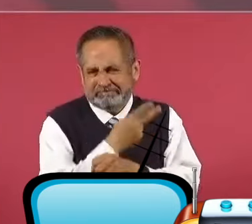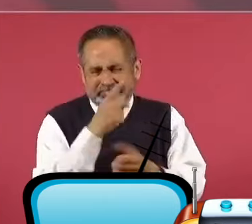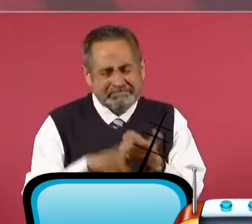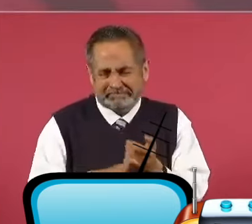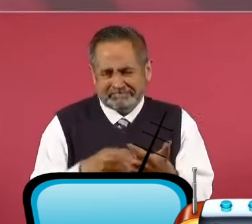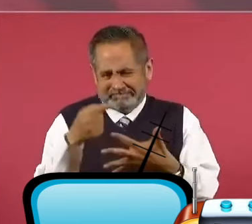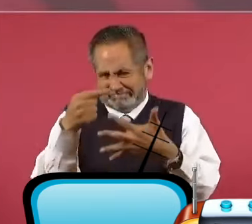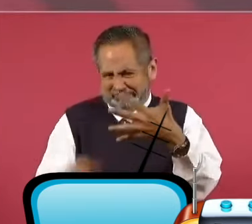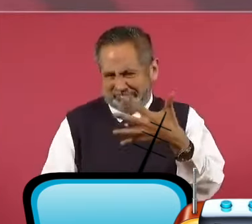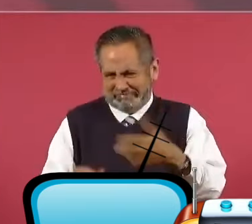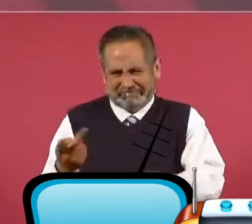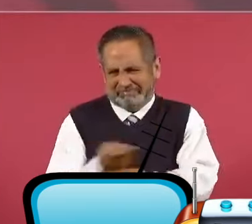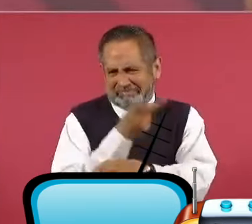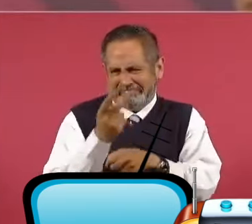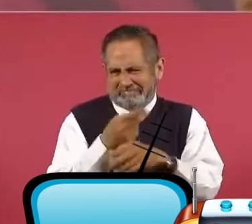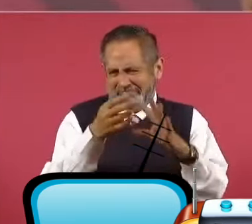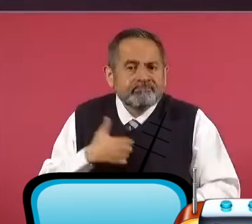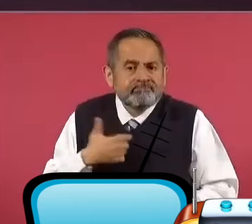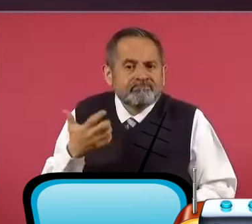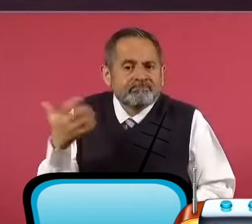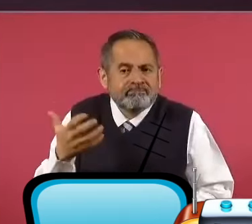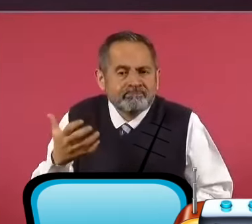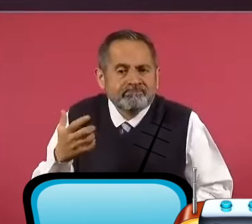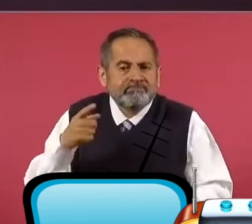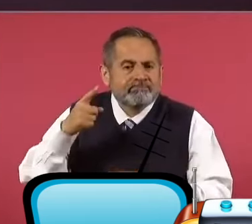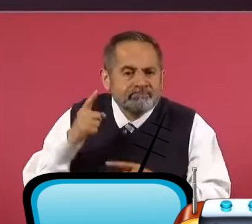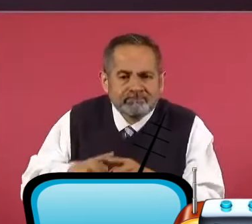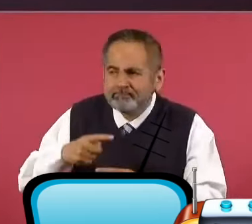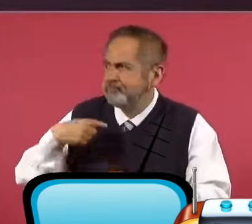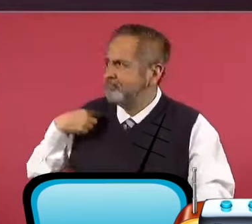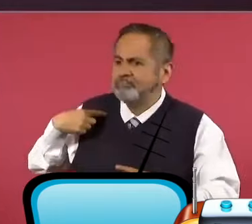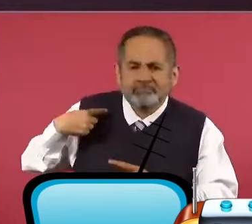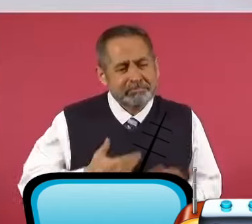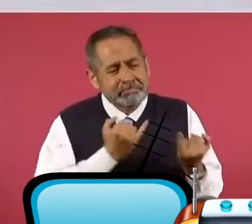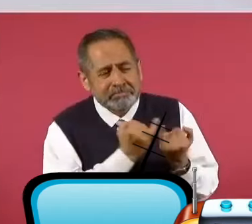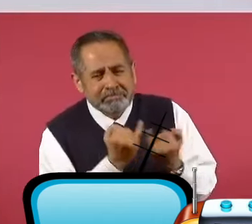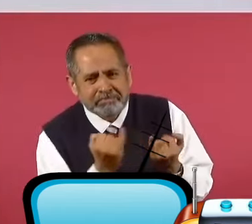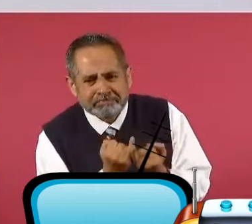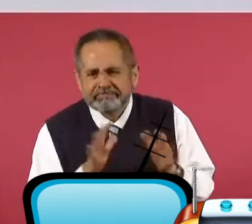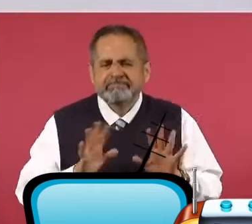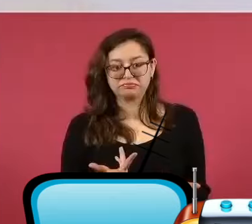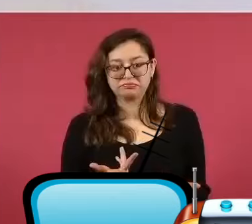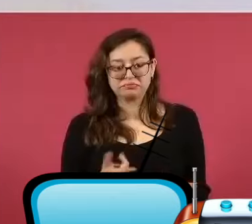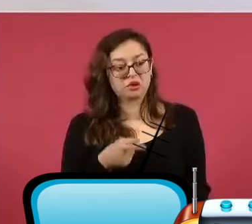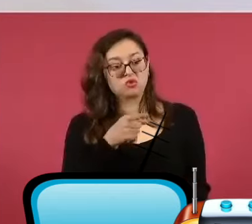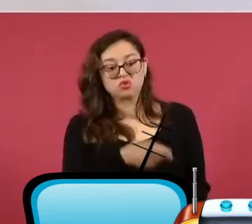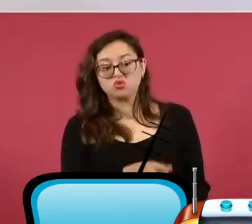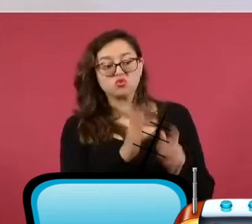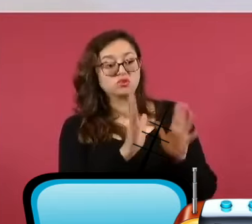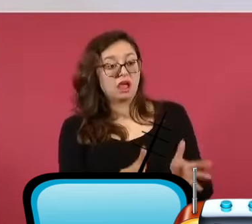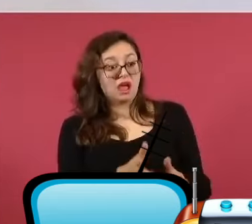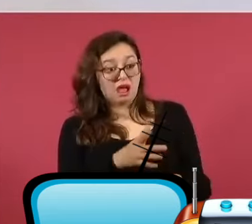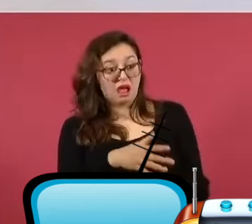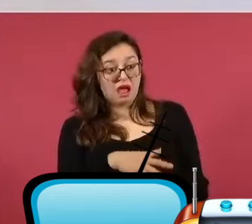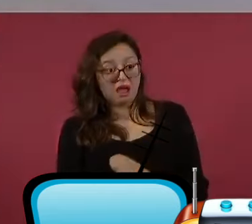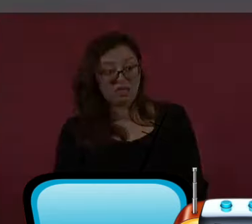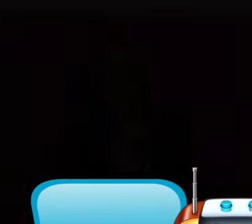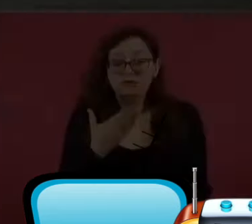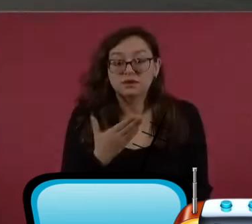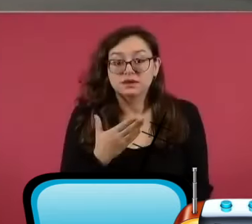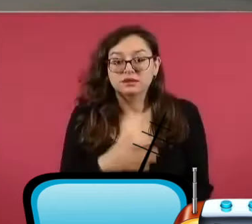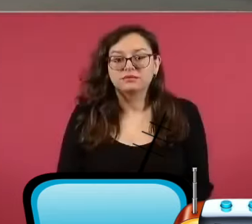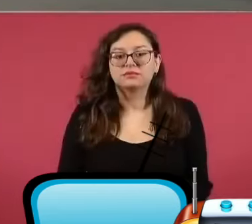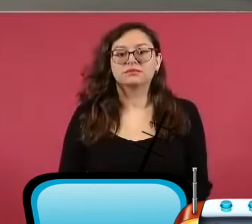ello, esta es temporada de despedidas y alguien que ya se ha despedido de los mexicanos